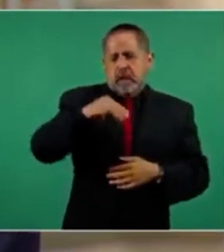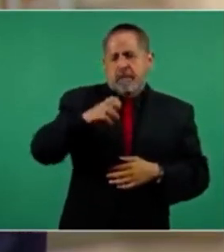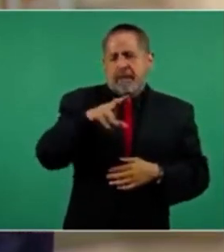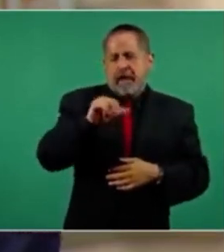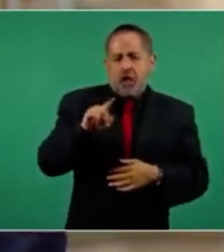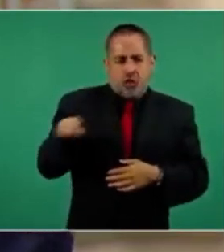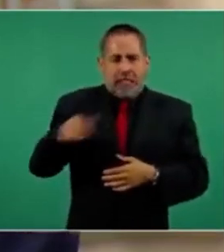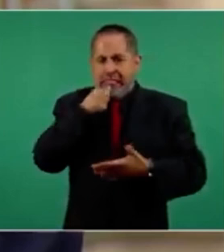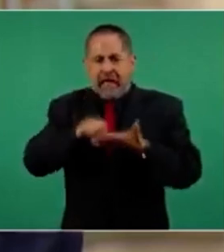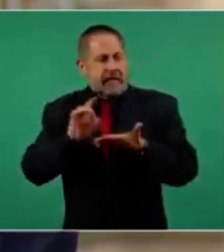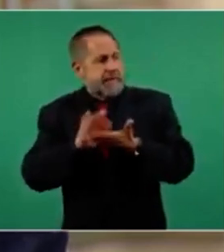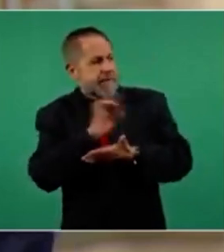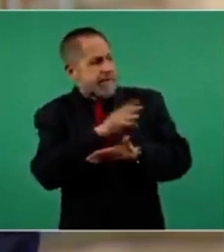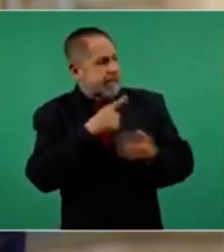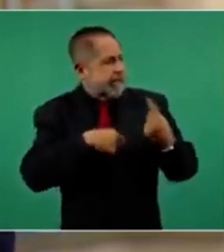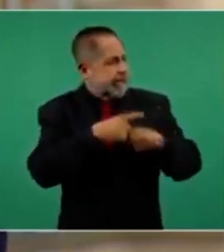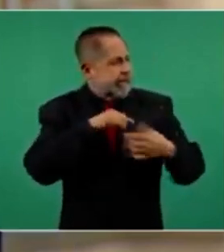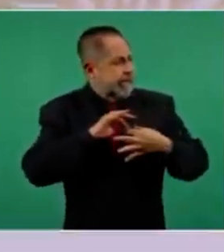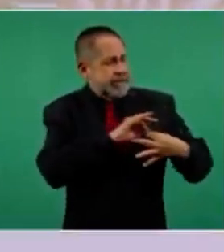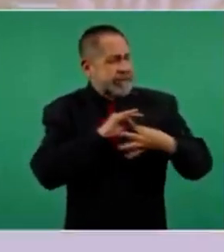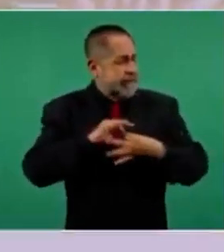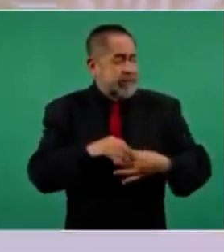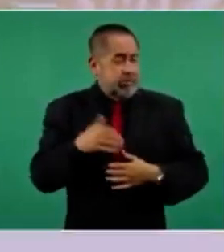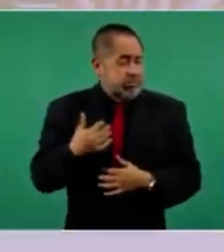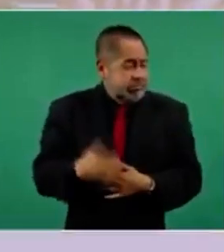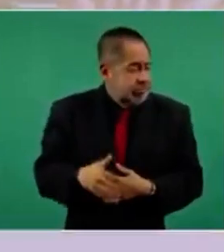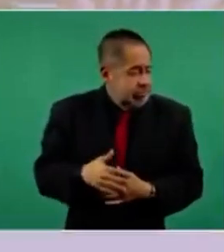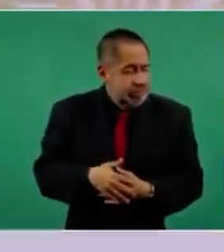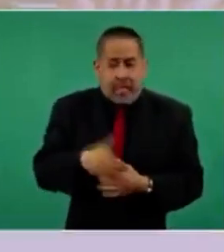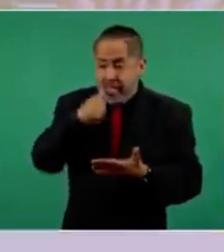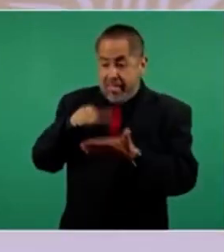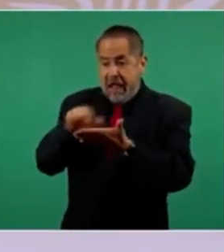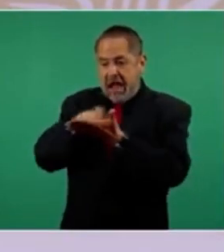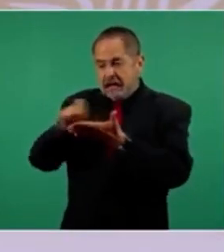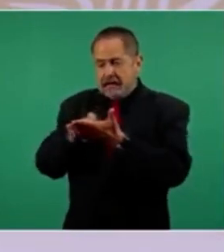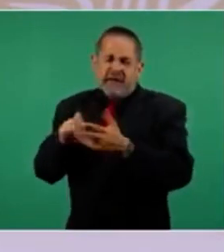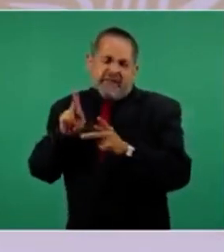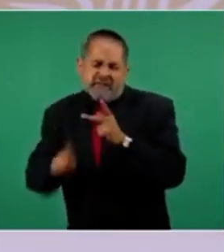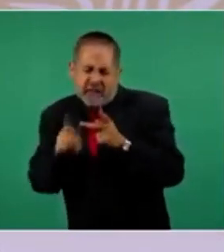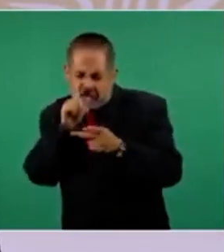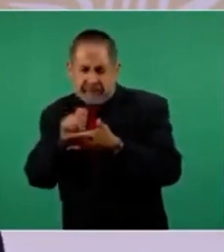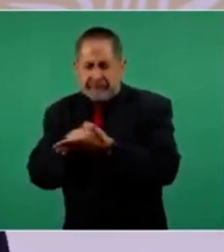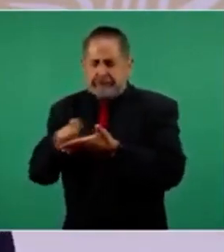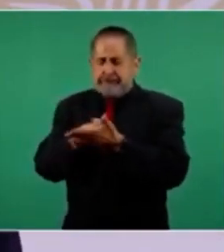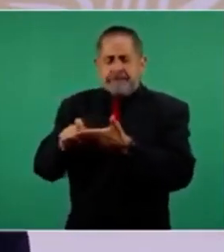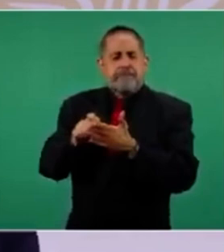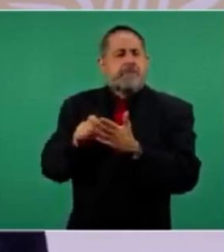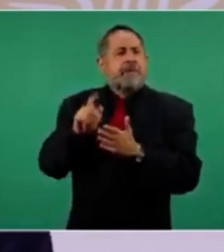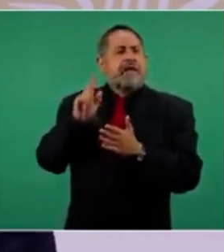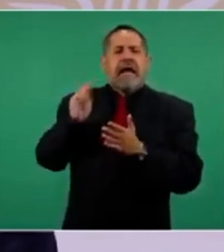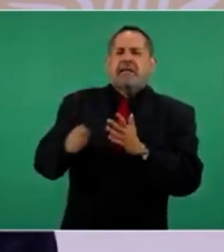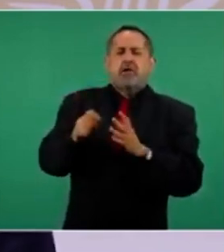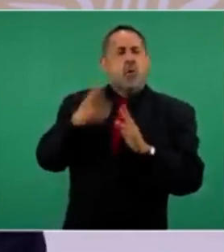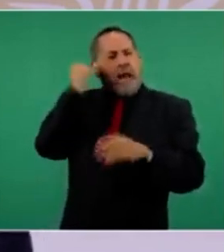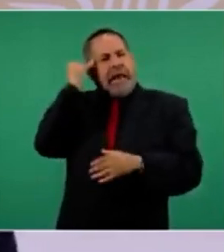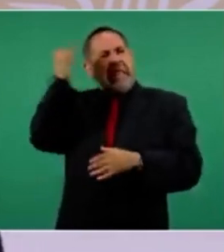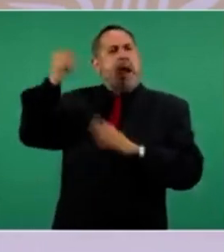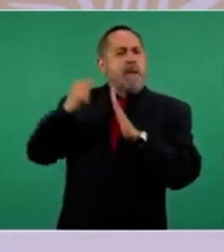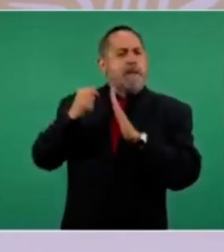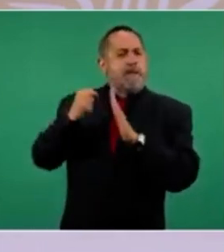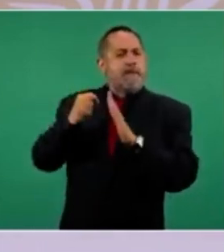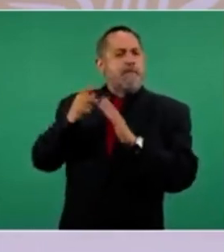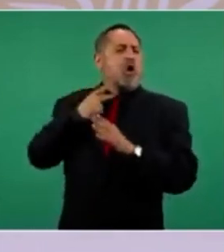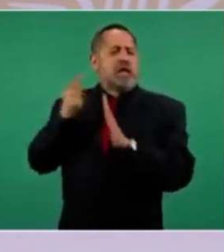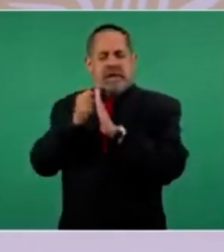Es también a ese amigo del alma a quien deja en carta inconclusa su rotundo testamento político, la